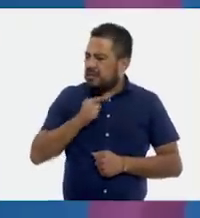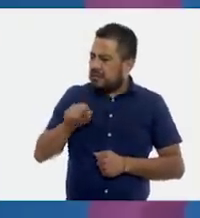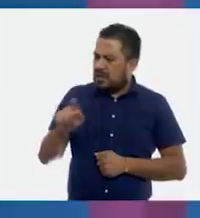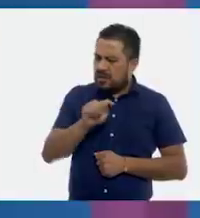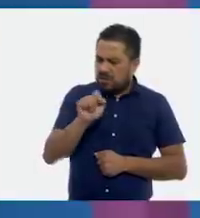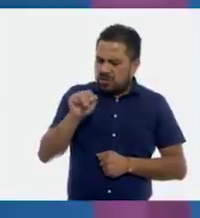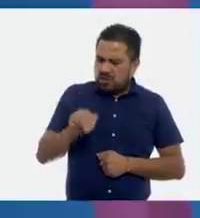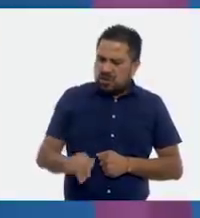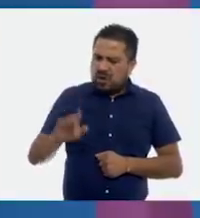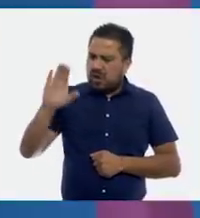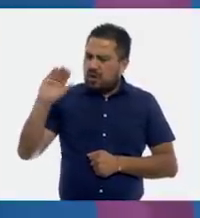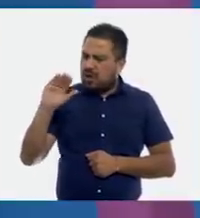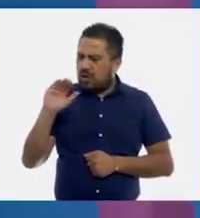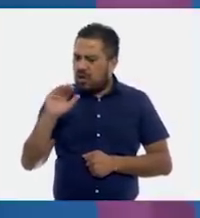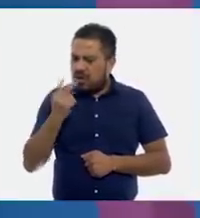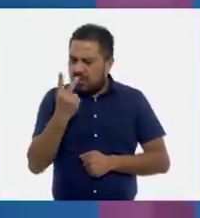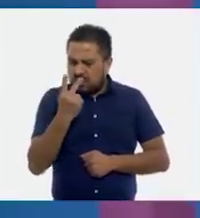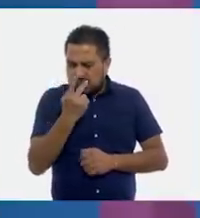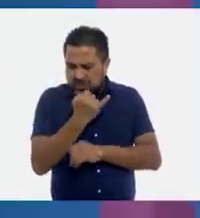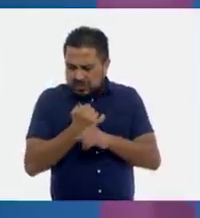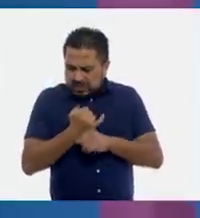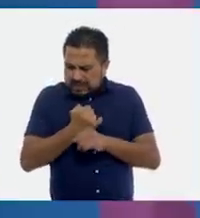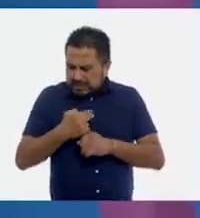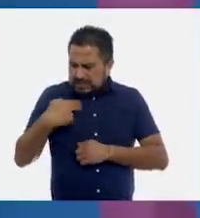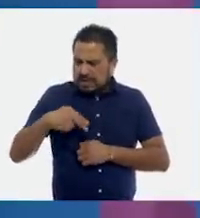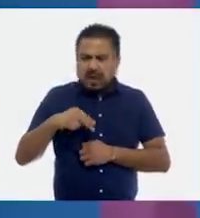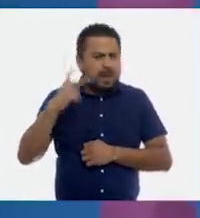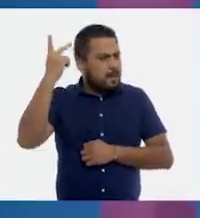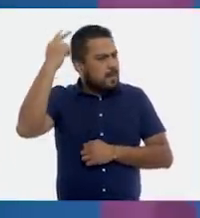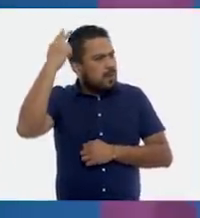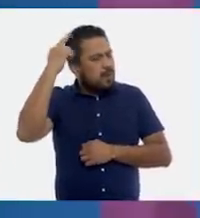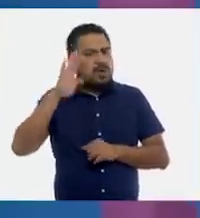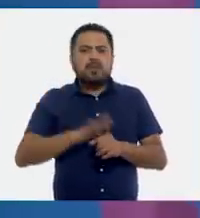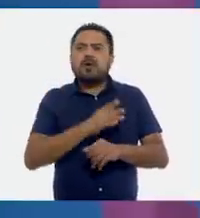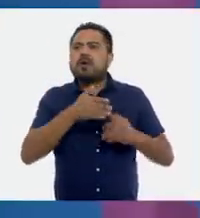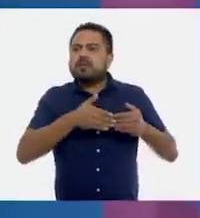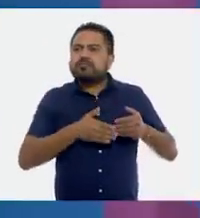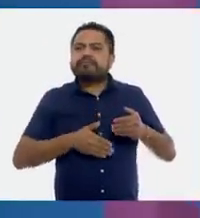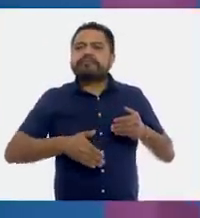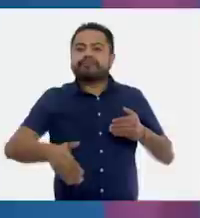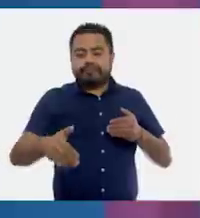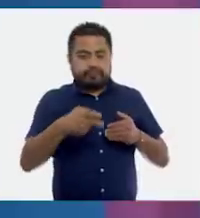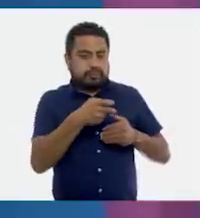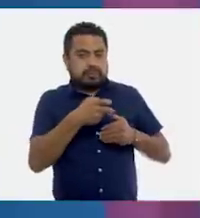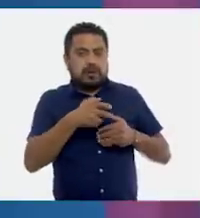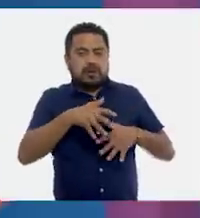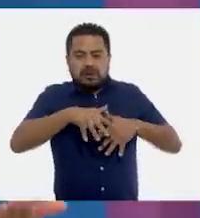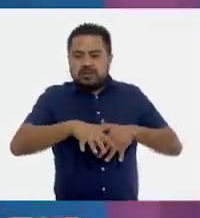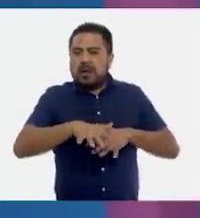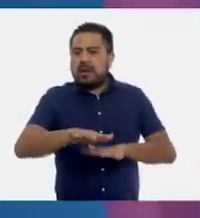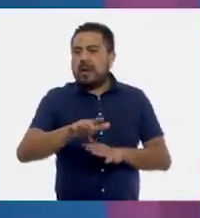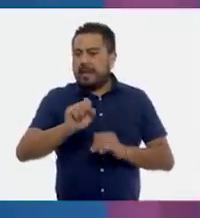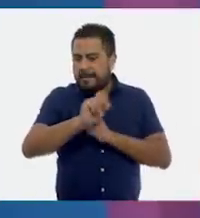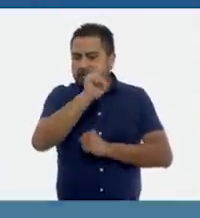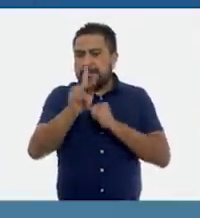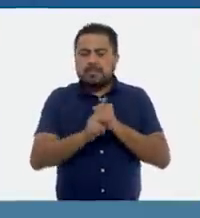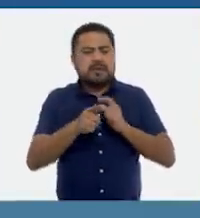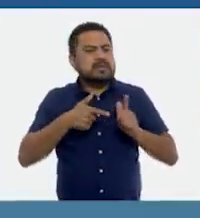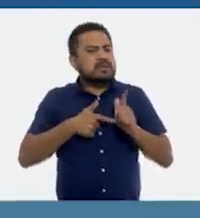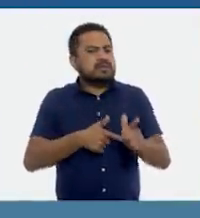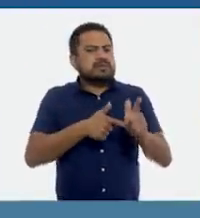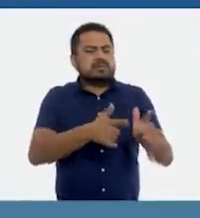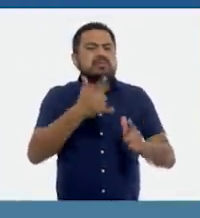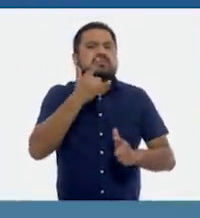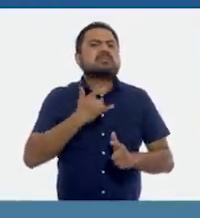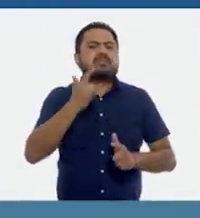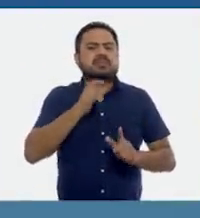Entonces, a una de las 2 etapas que analizaremos se le llama Porfiriato, porque durante ese periodo la marcha del país se dio en torno al poder que